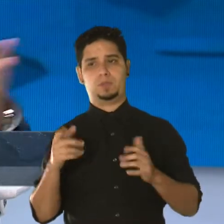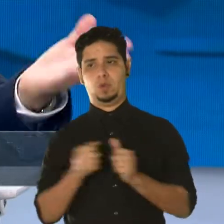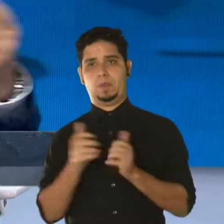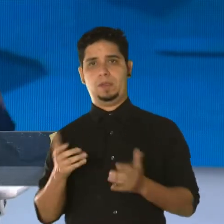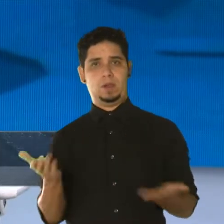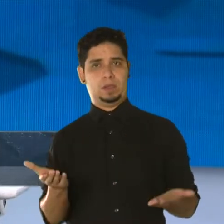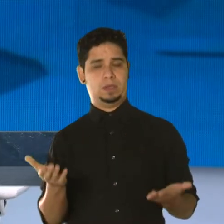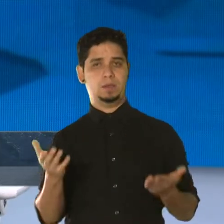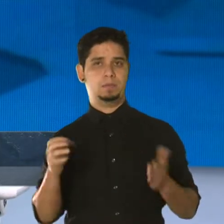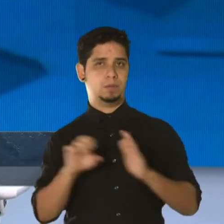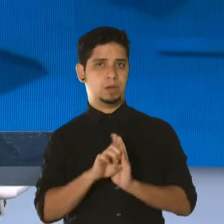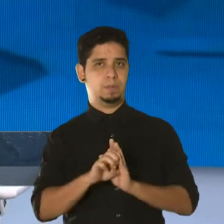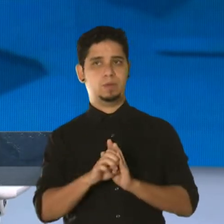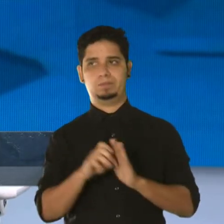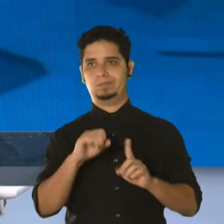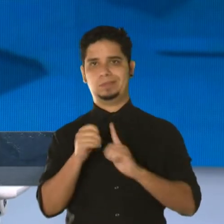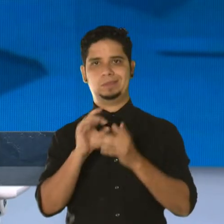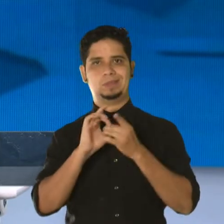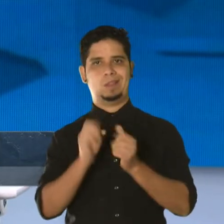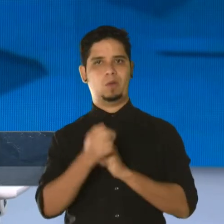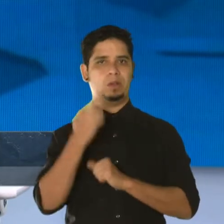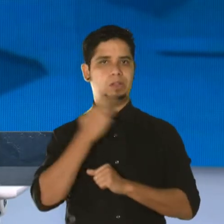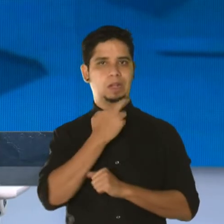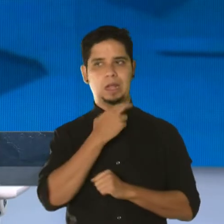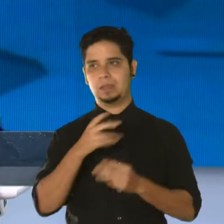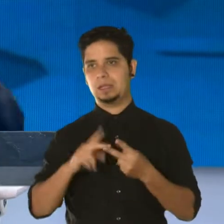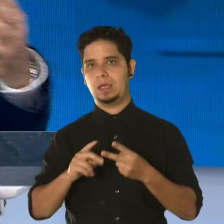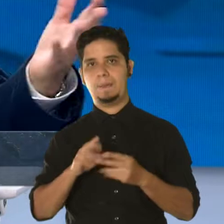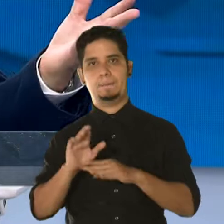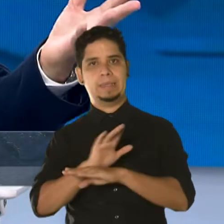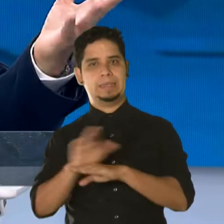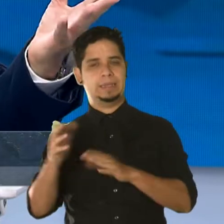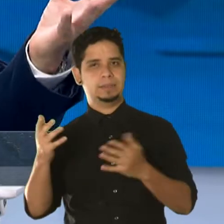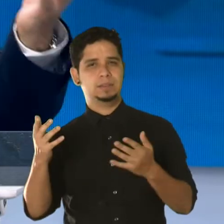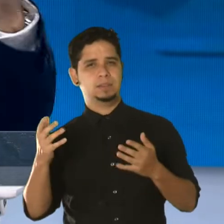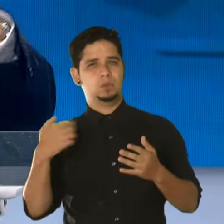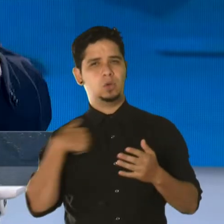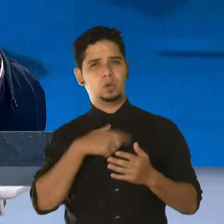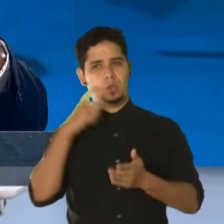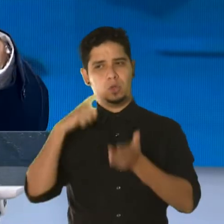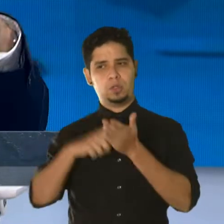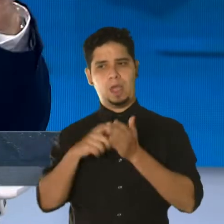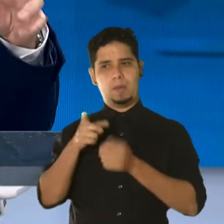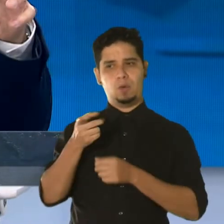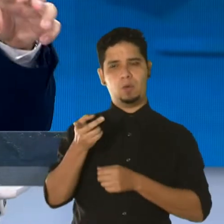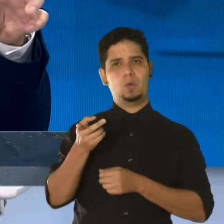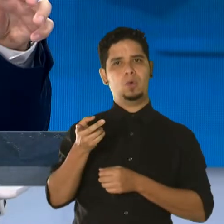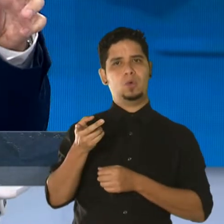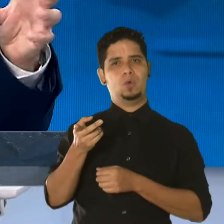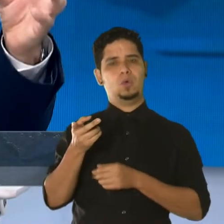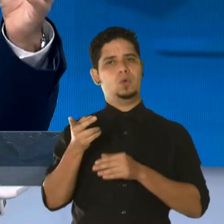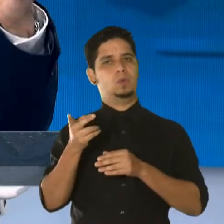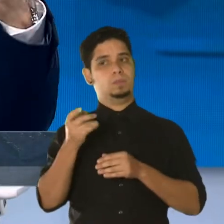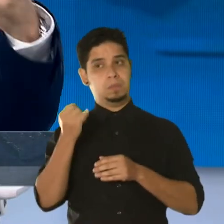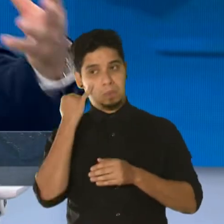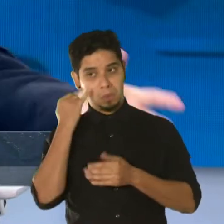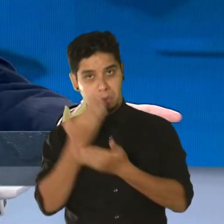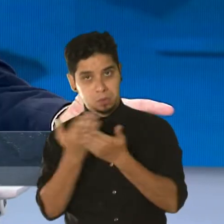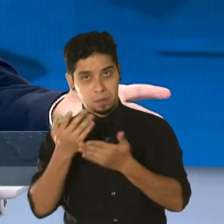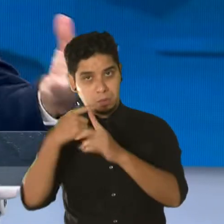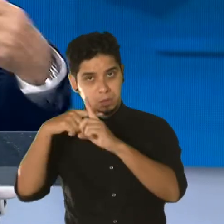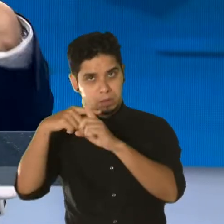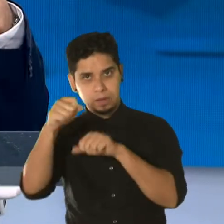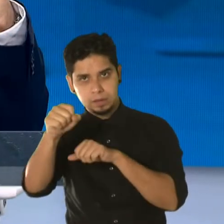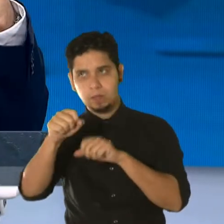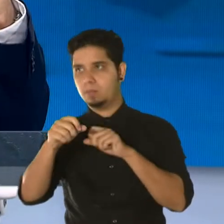aquí, por ejemplo, la situación de los restaurantes, el comercio, vemos que tenemos que tocar que sí hay buenas noticias, hay un resurgimiento obviamente